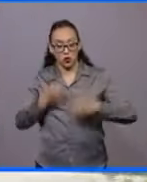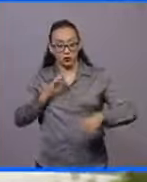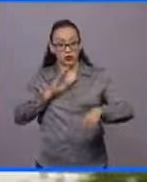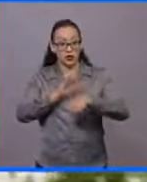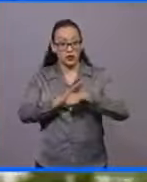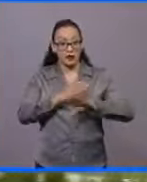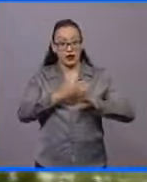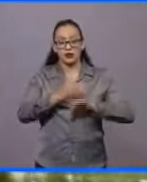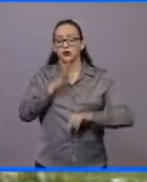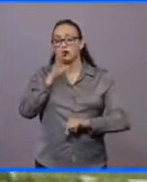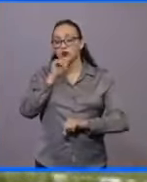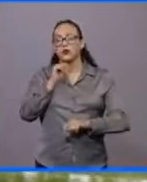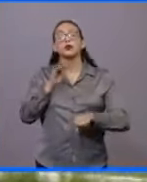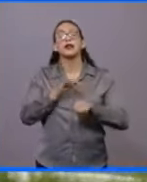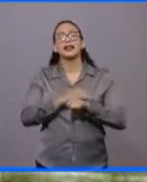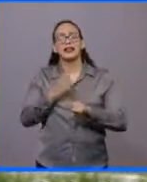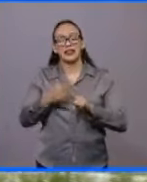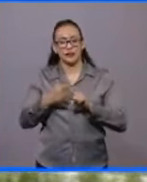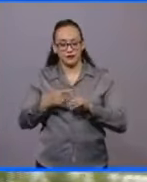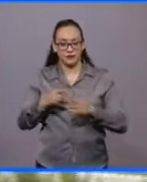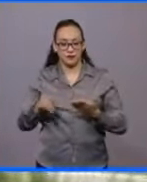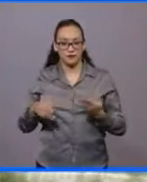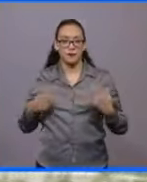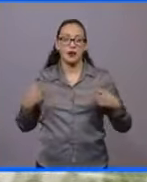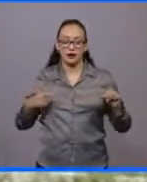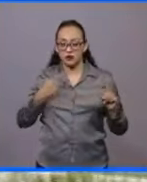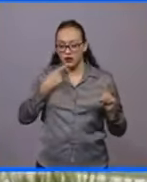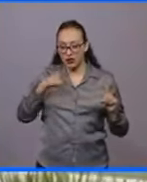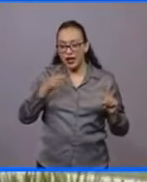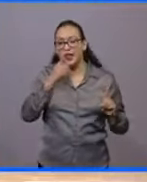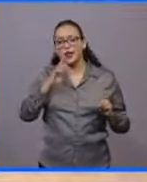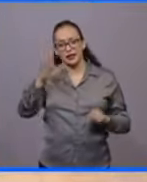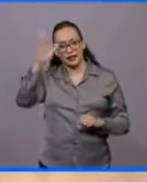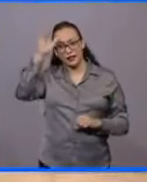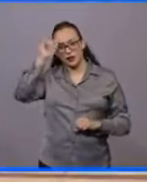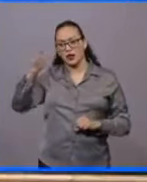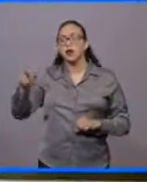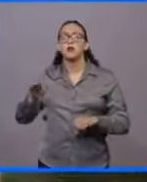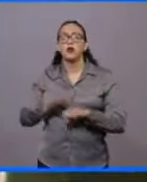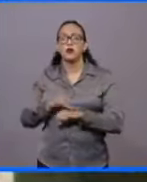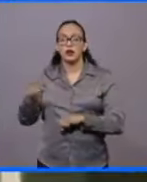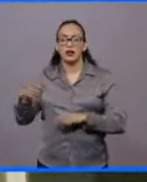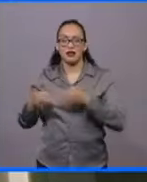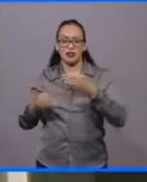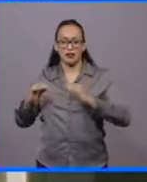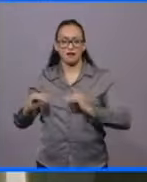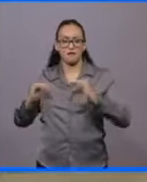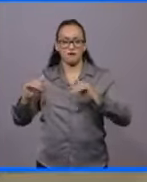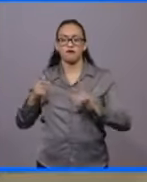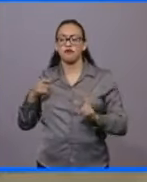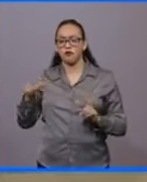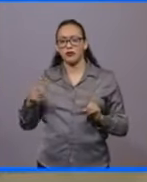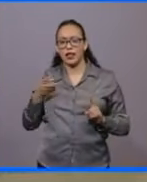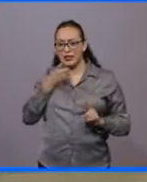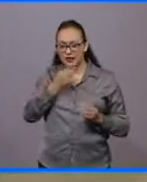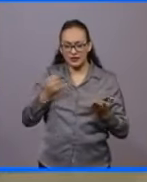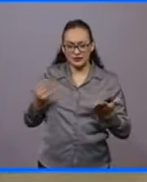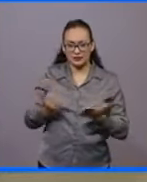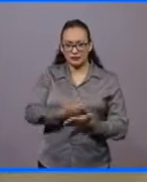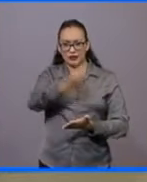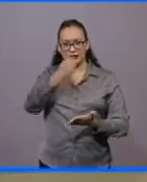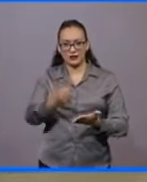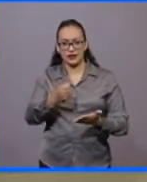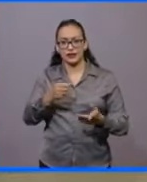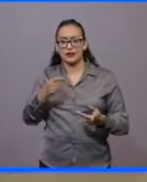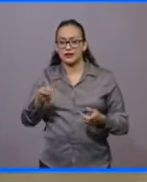amparo indirecto promovido por el imputado en contra de la resolución del Tribunal de Alzada, que revoca la sentencia absolutoria